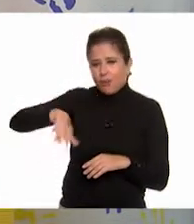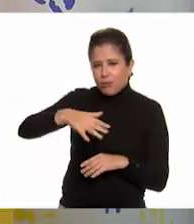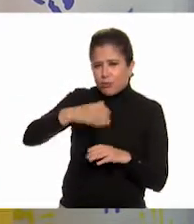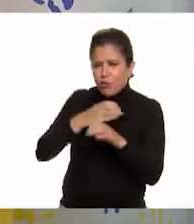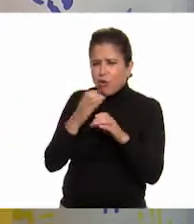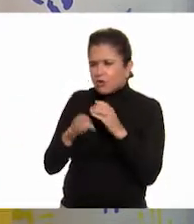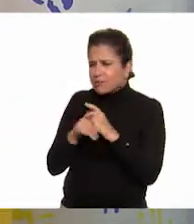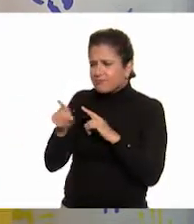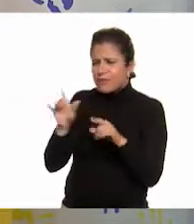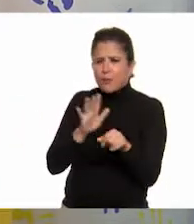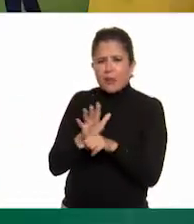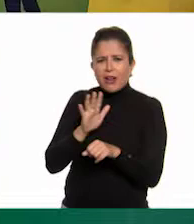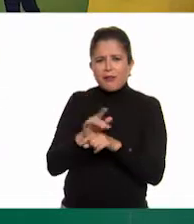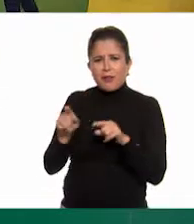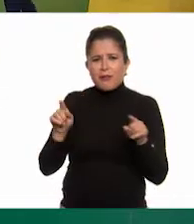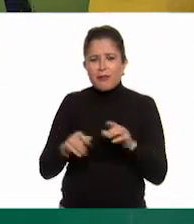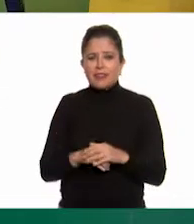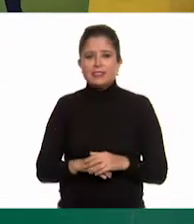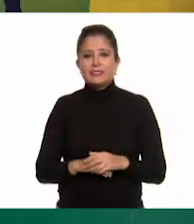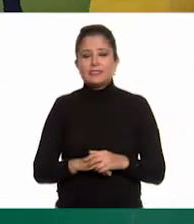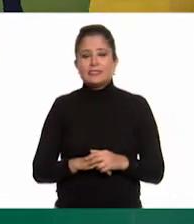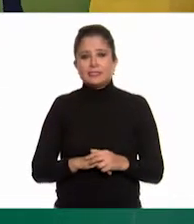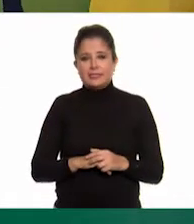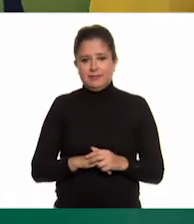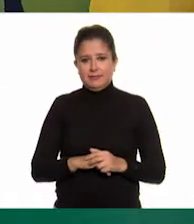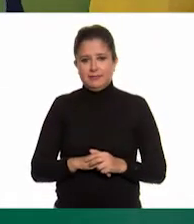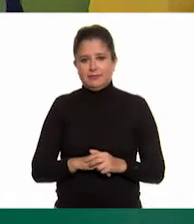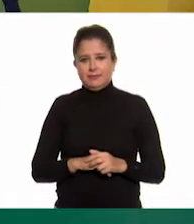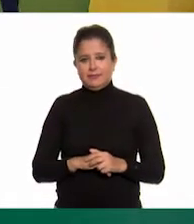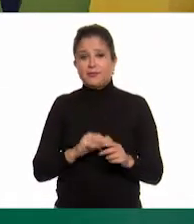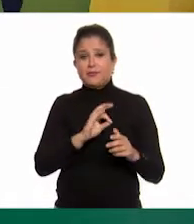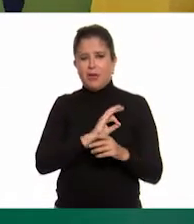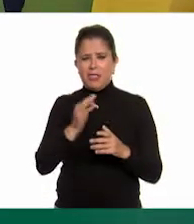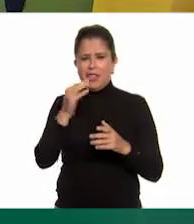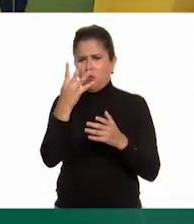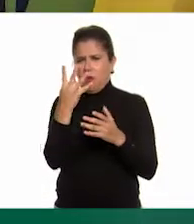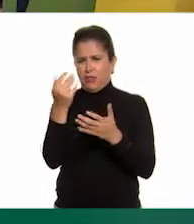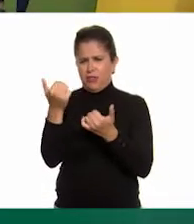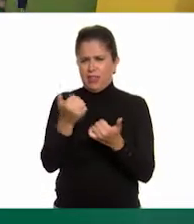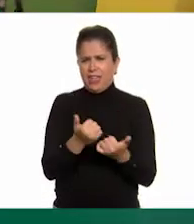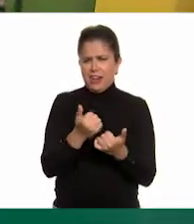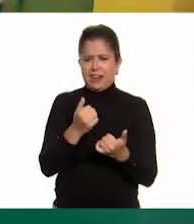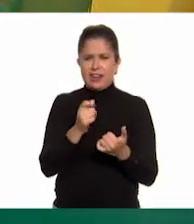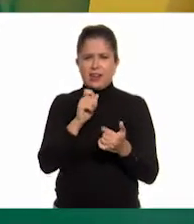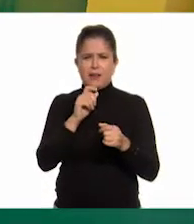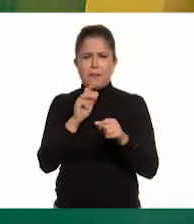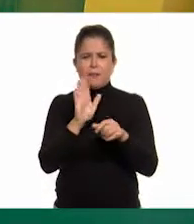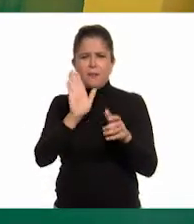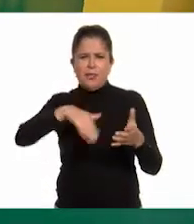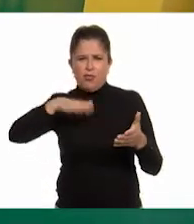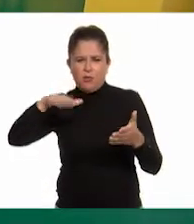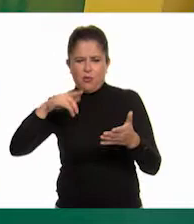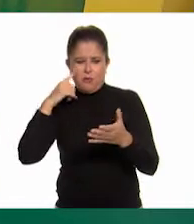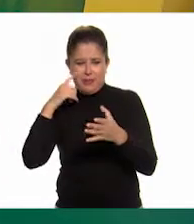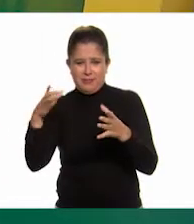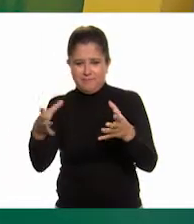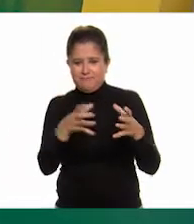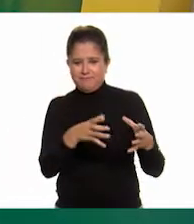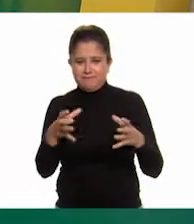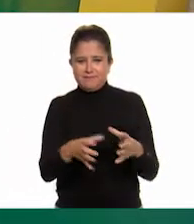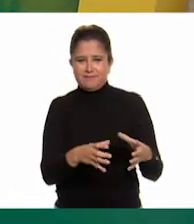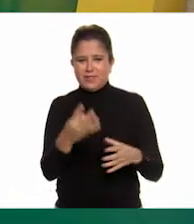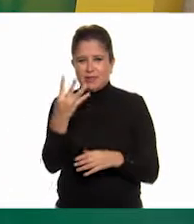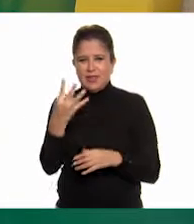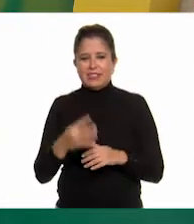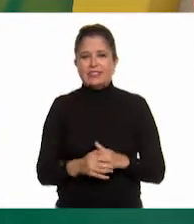Pili, a ver cómo ¿pueden ser las botas de pintura? Ah, sí. Los voy a traer. Cuatro, por favor, Pili. ¿Cuatro? ¿Te ayudo? Yo lo llevo.